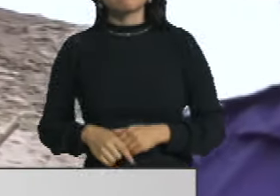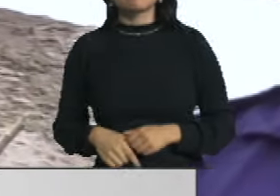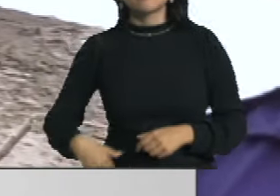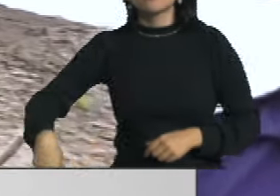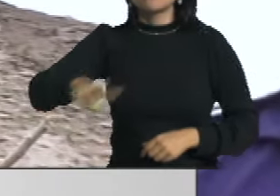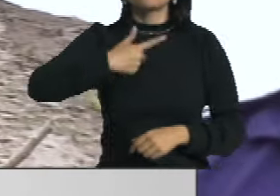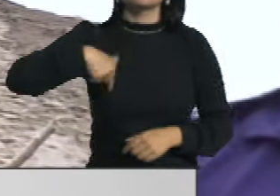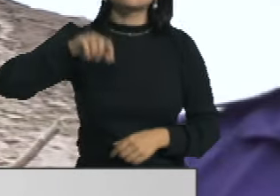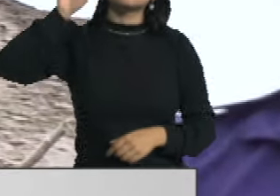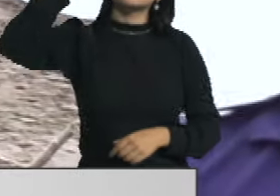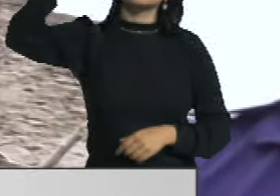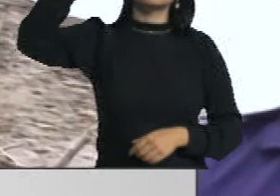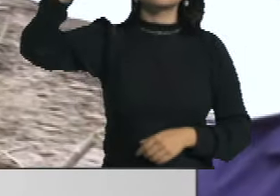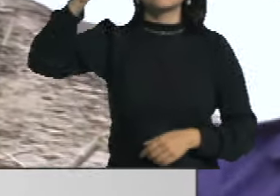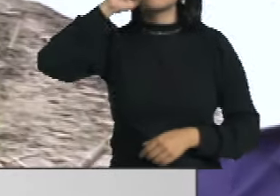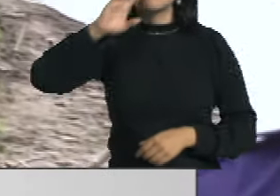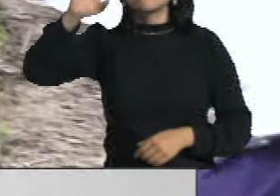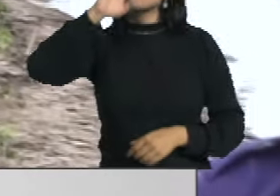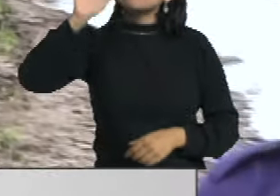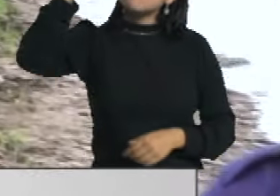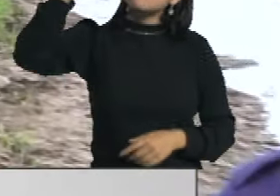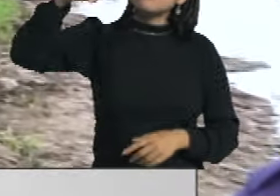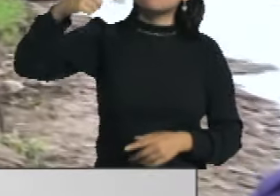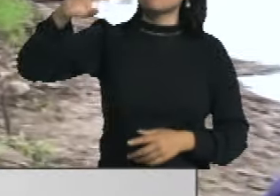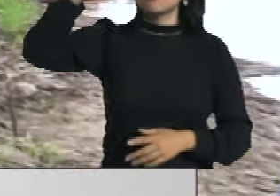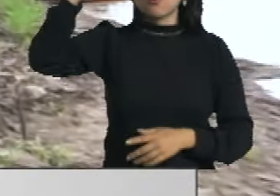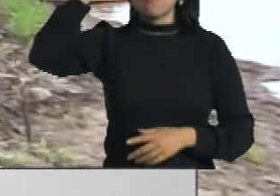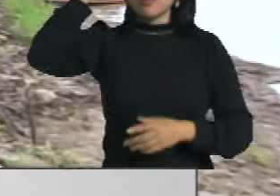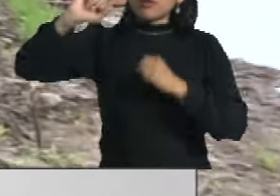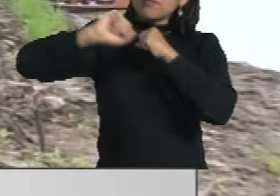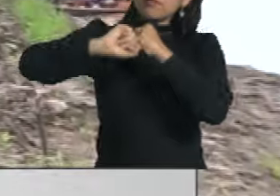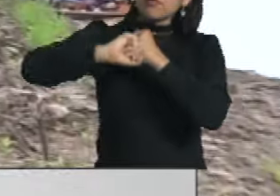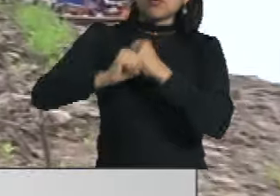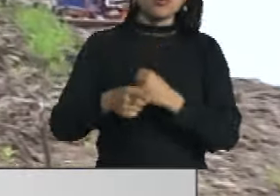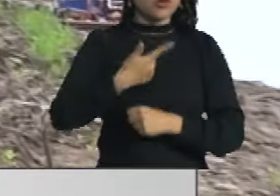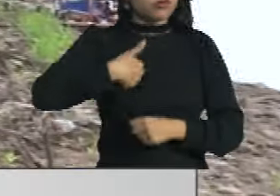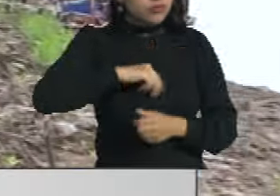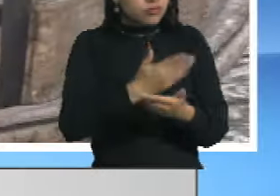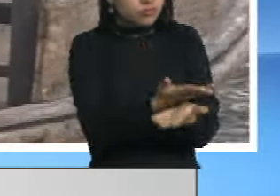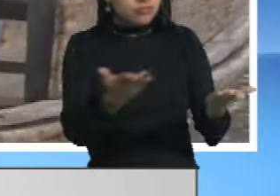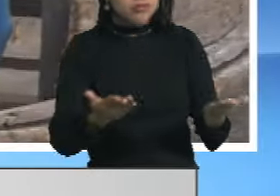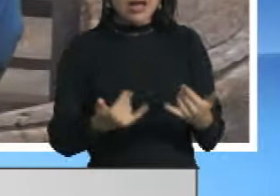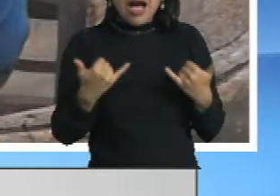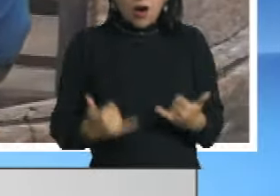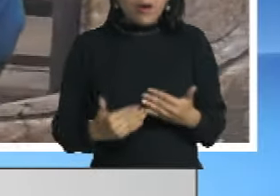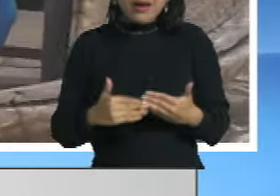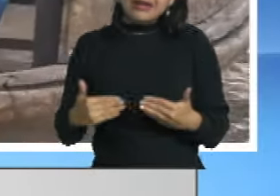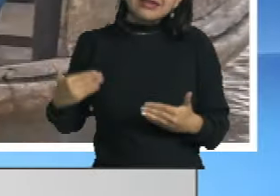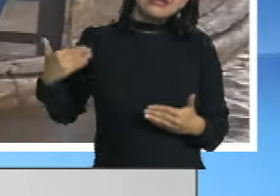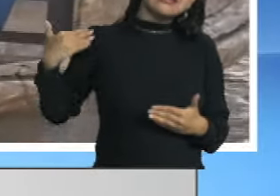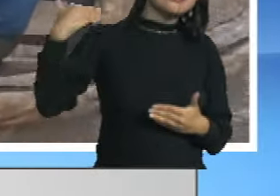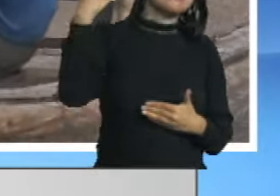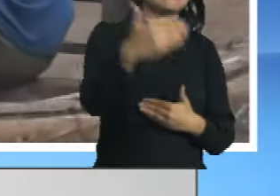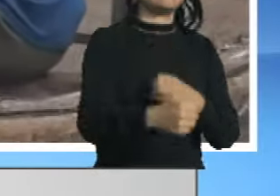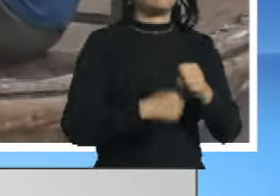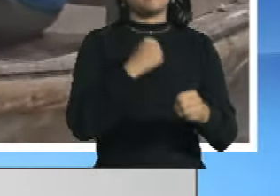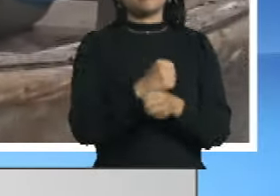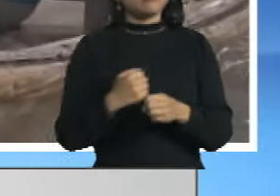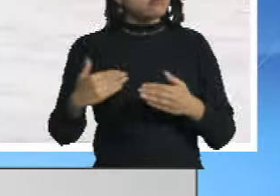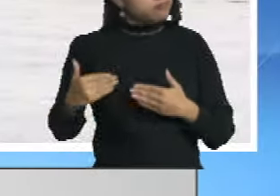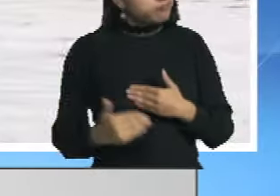nivel nacional poder contar con el apoyo para tener en estos momentos y en próximos años, porque la emergencia